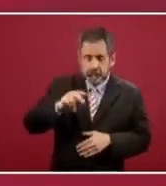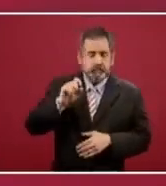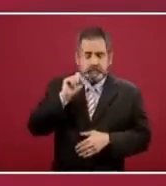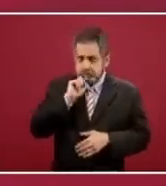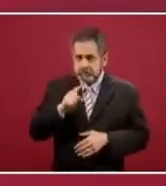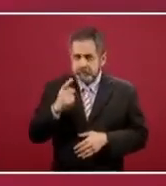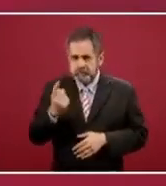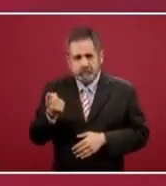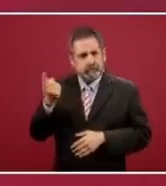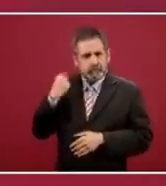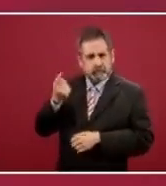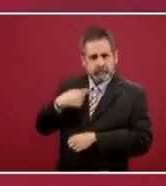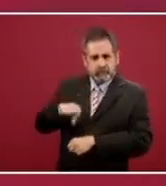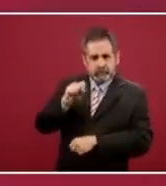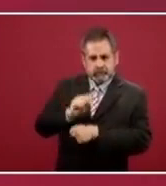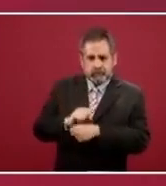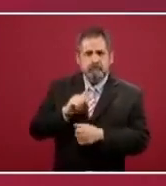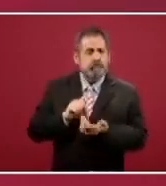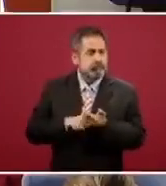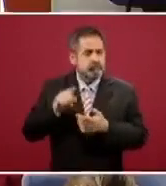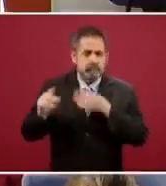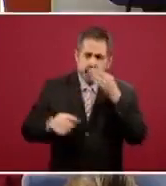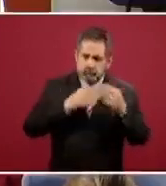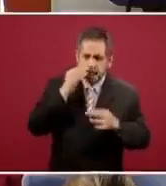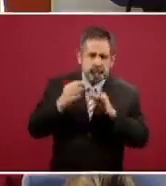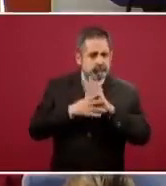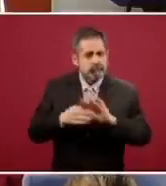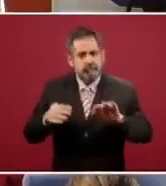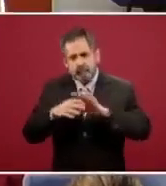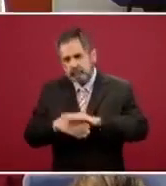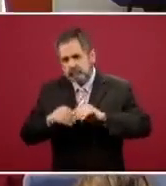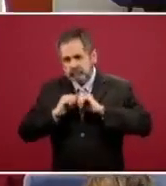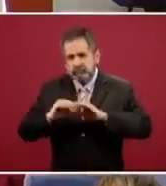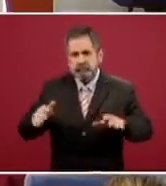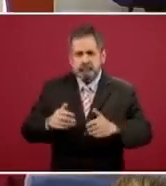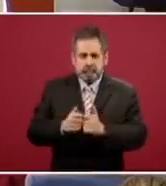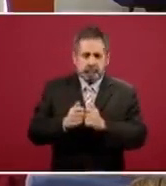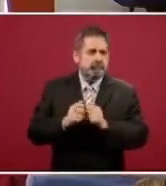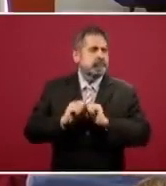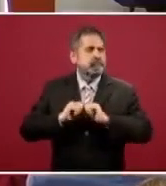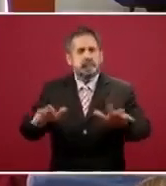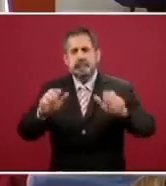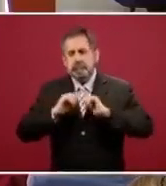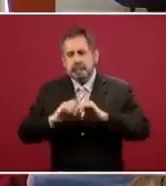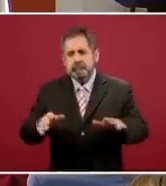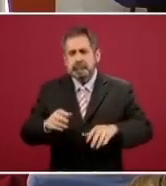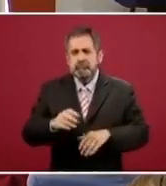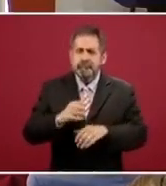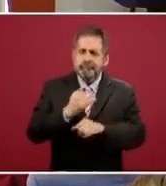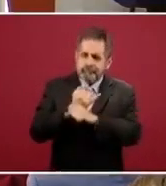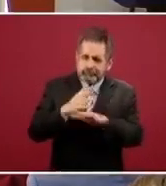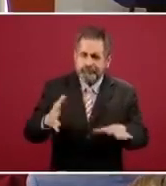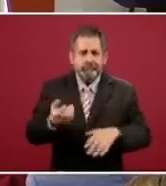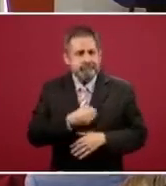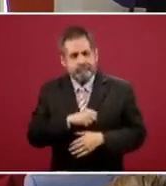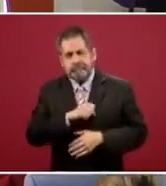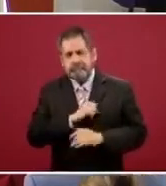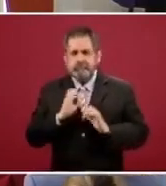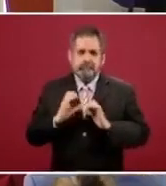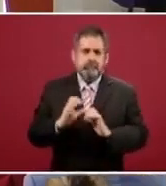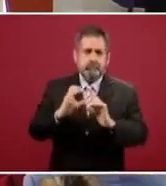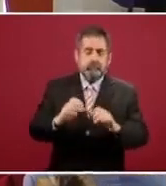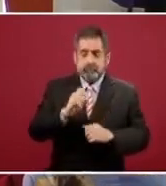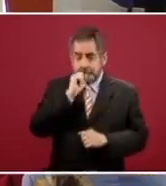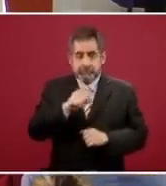hace una semana más o menos, ellos han difundido a todos sus clientes información de salud pública, preventiva, que proviene de